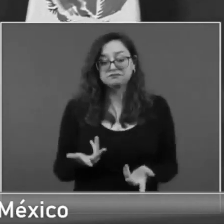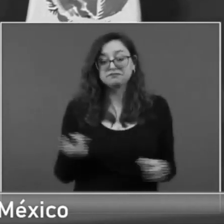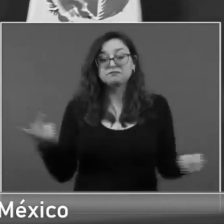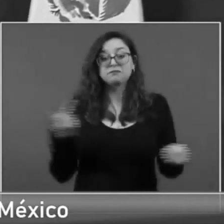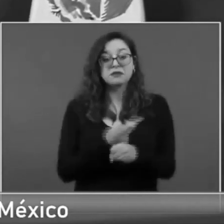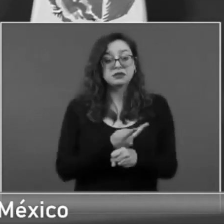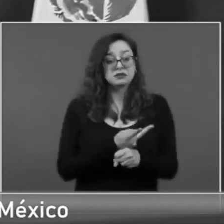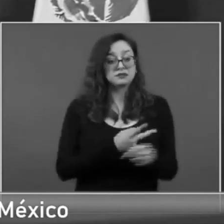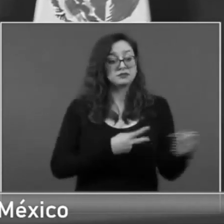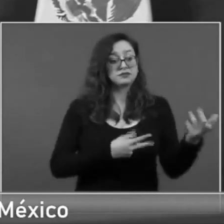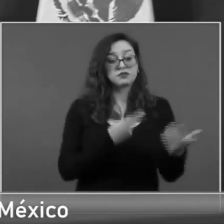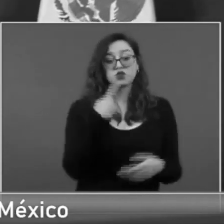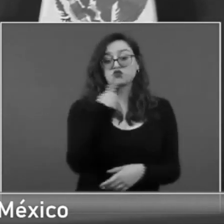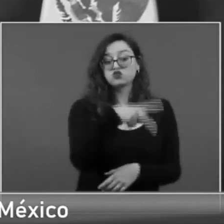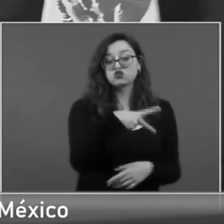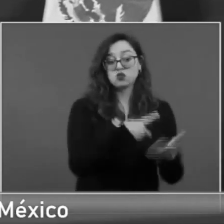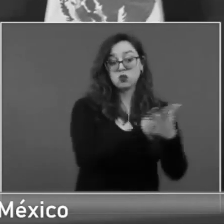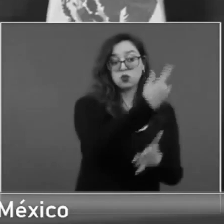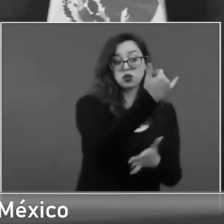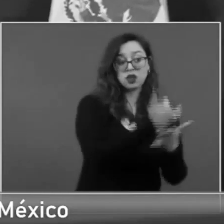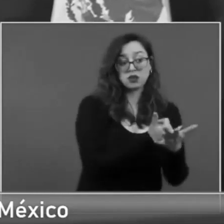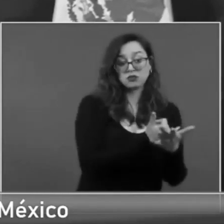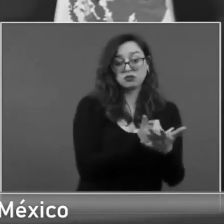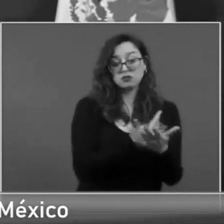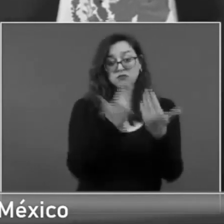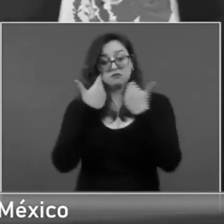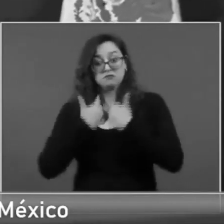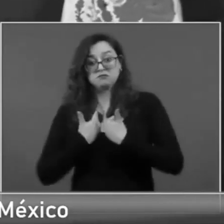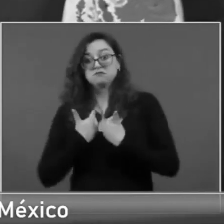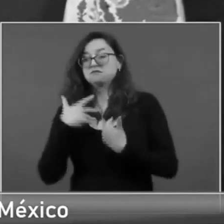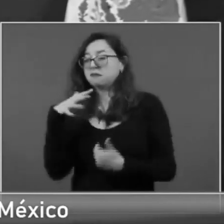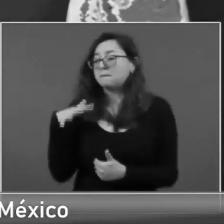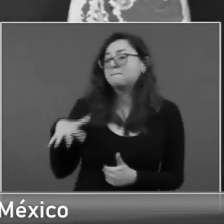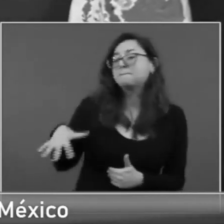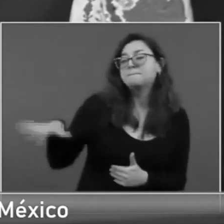distintos y contrapuestos.